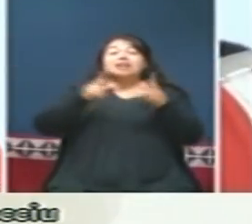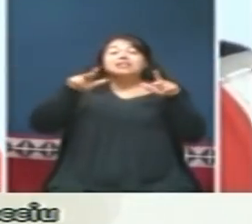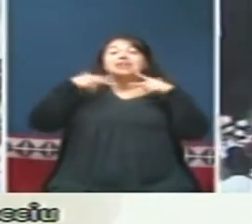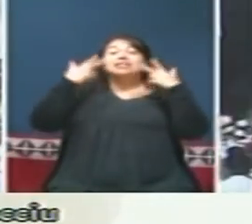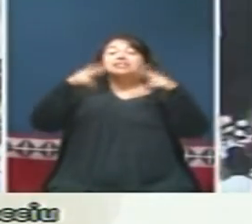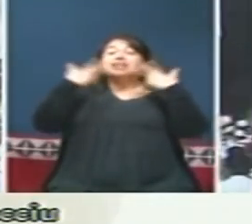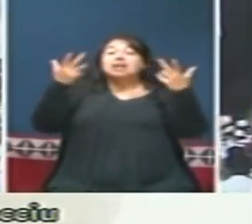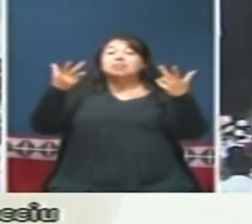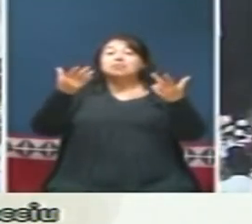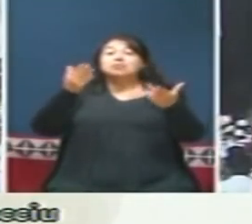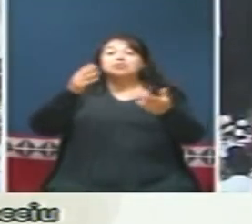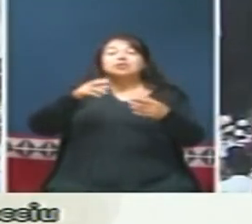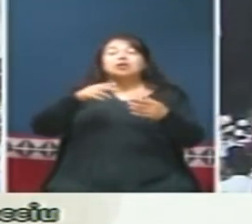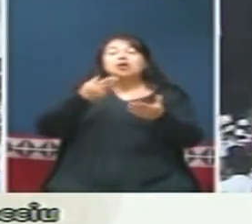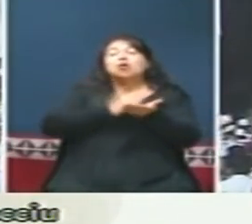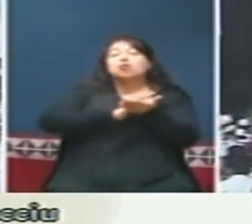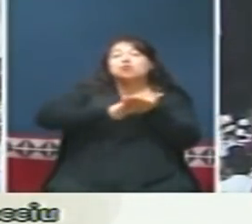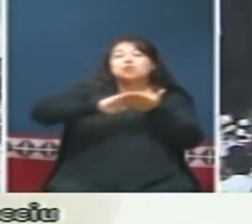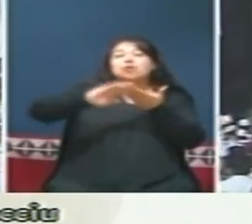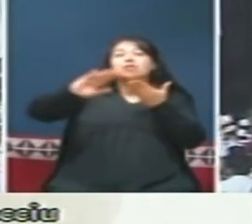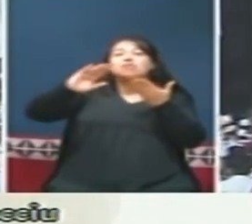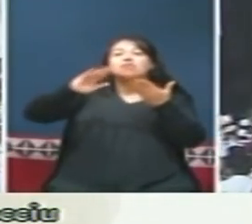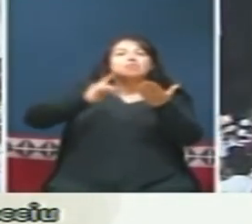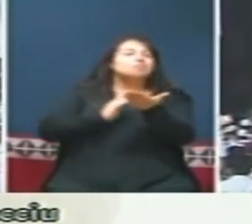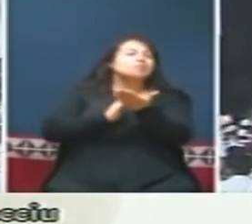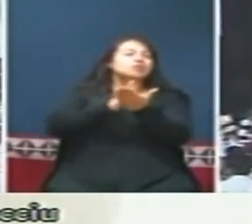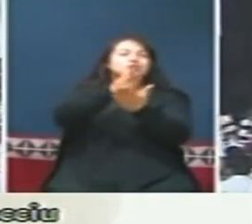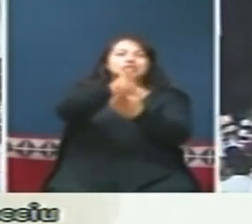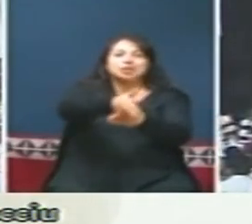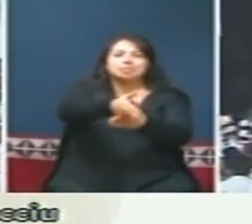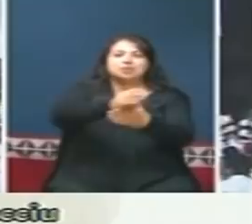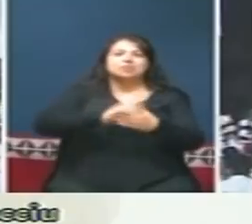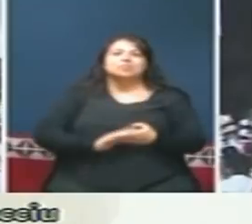alabamos proclamando sin cesar.